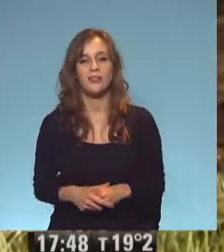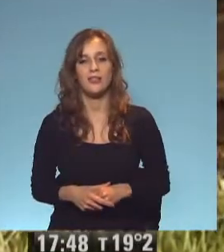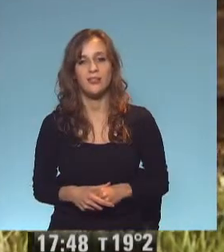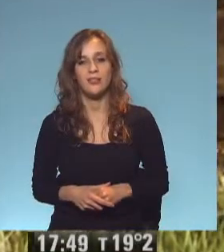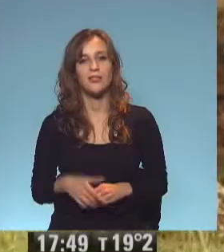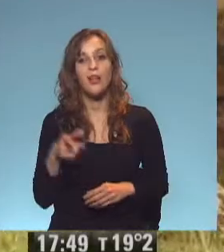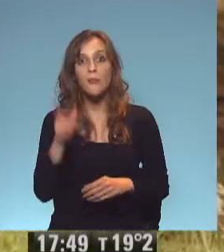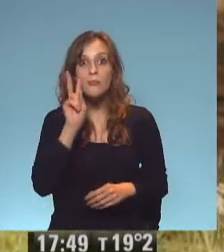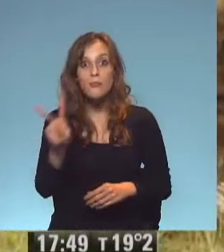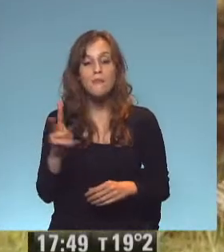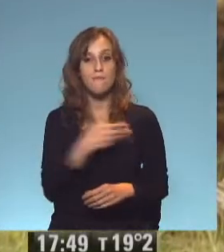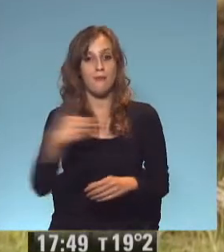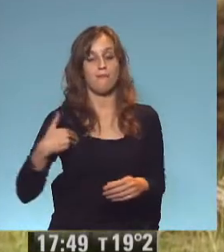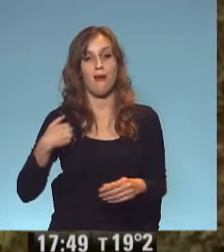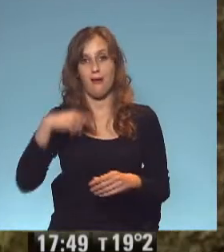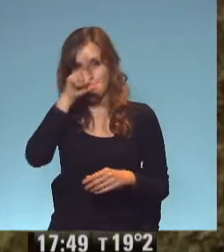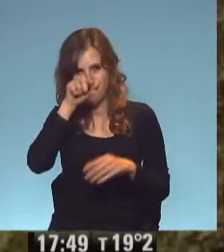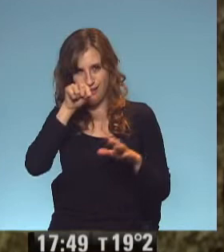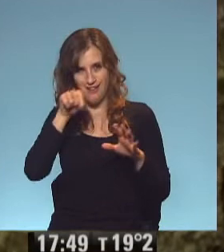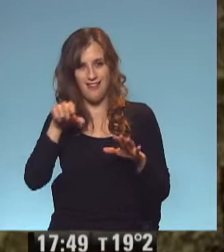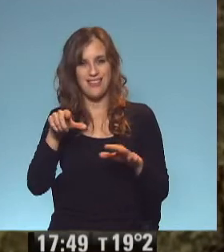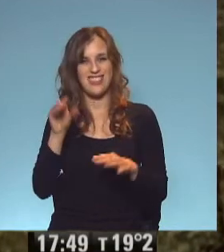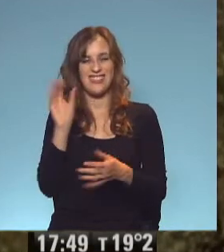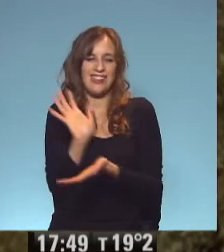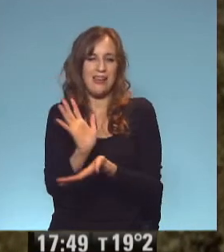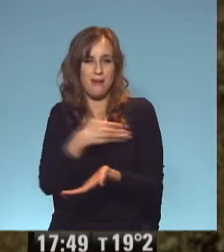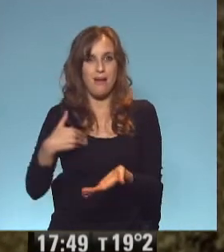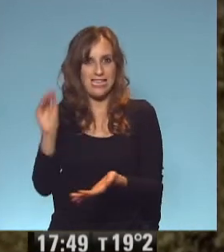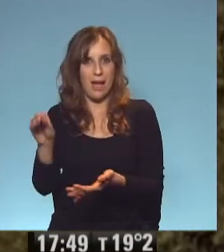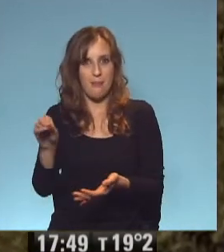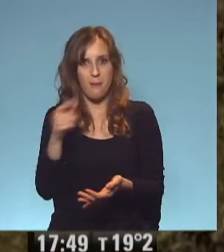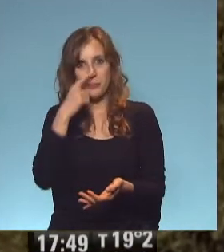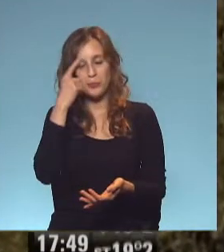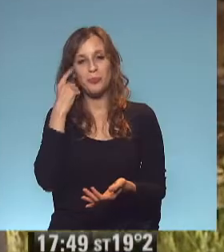Ahí, mirá, en el árbol, ¿lo ves? Ah, ahí están. A ver.